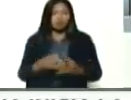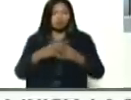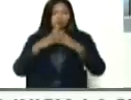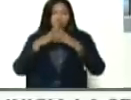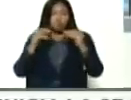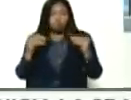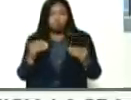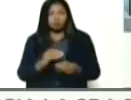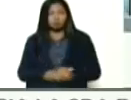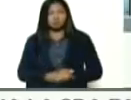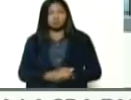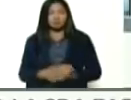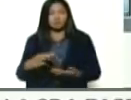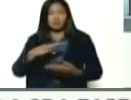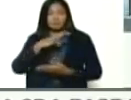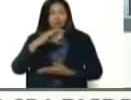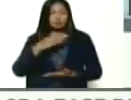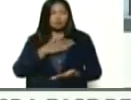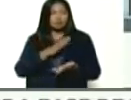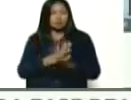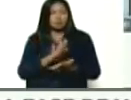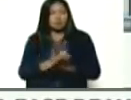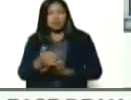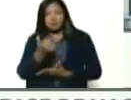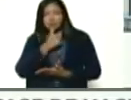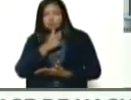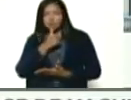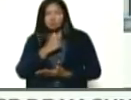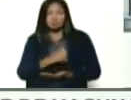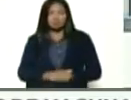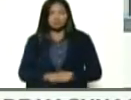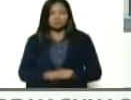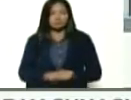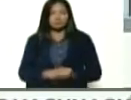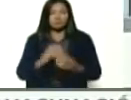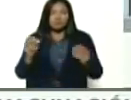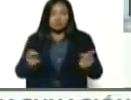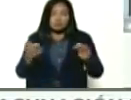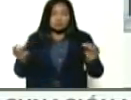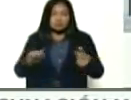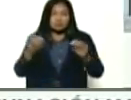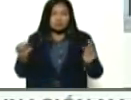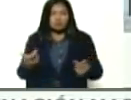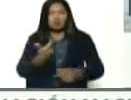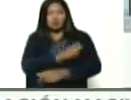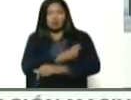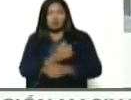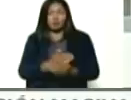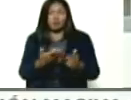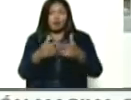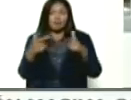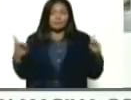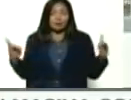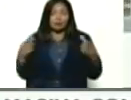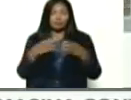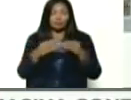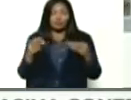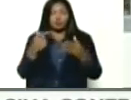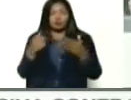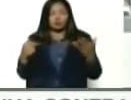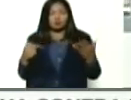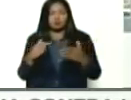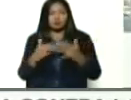un espíritu mira de dinamismo acelerar la vacunación ampliar los